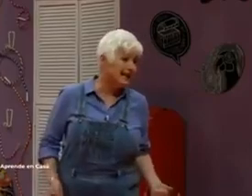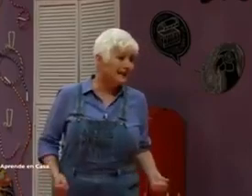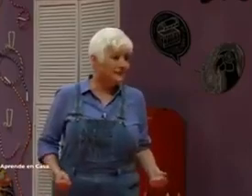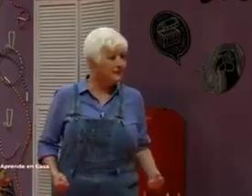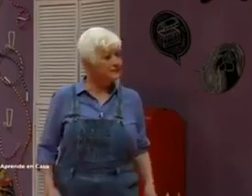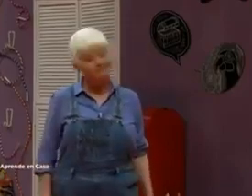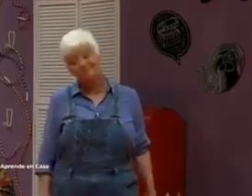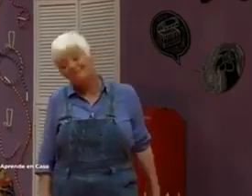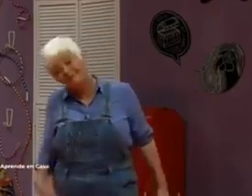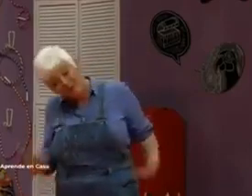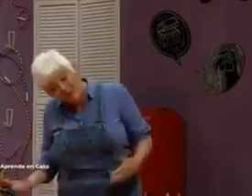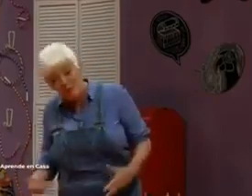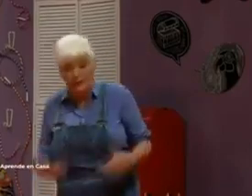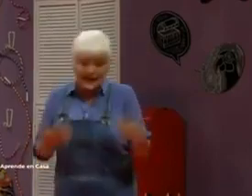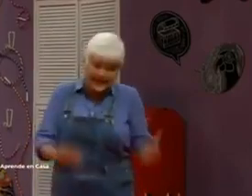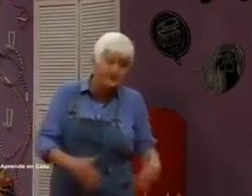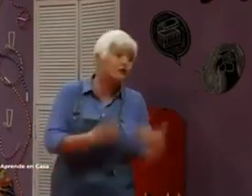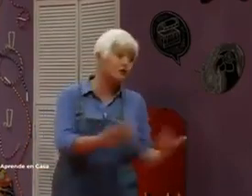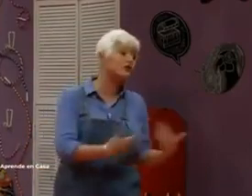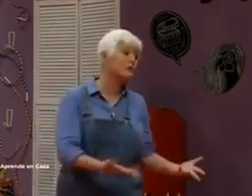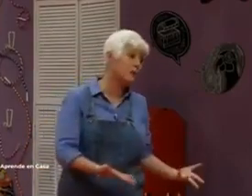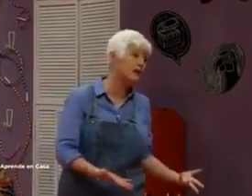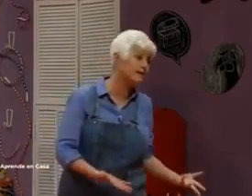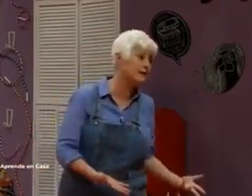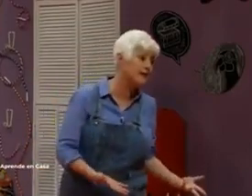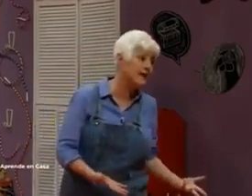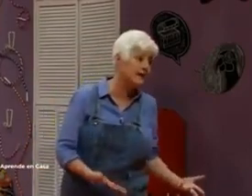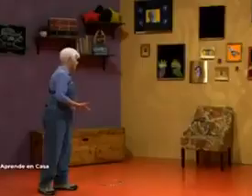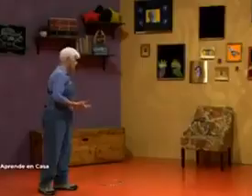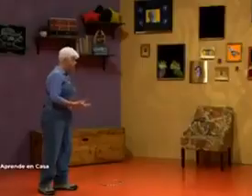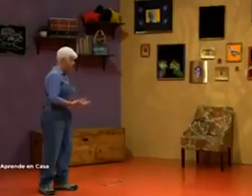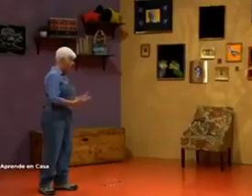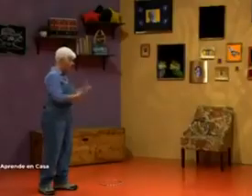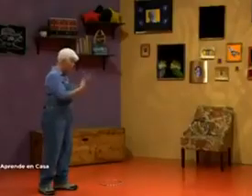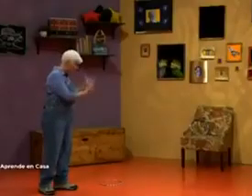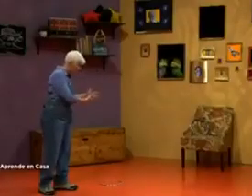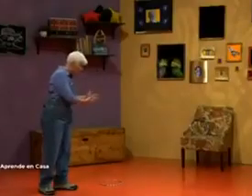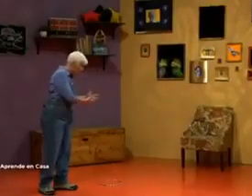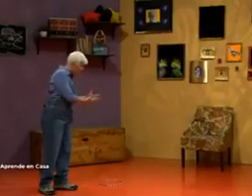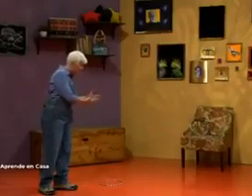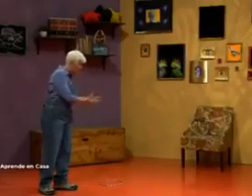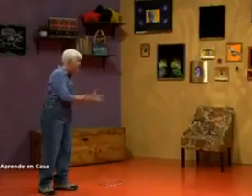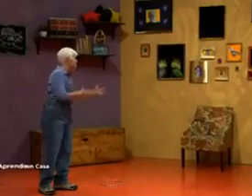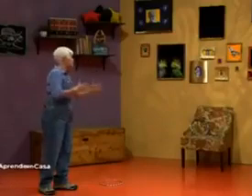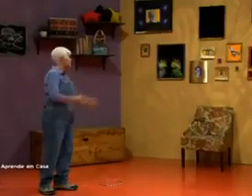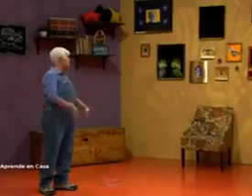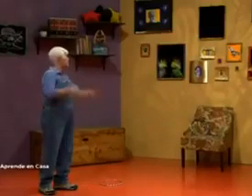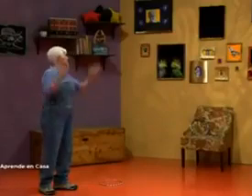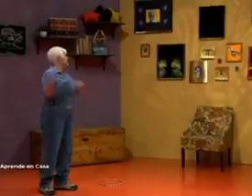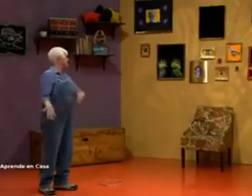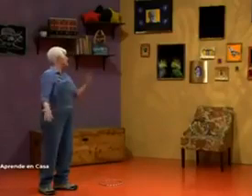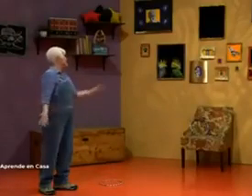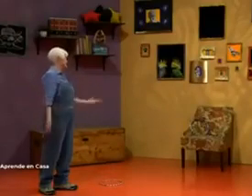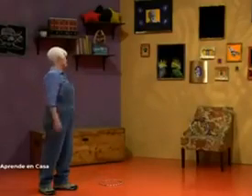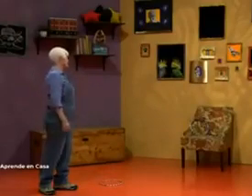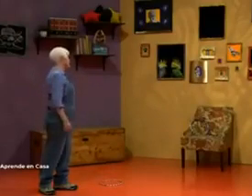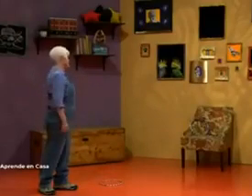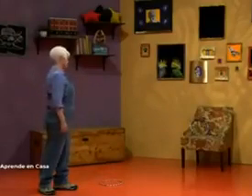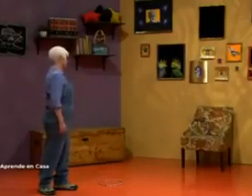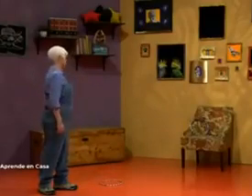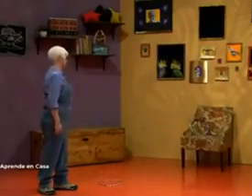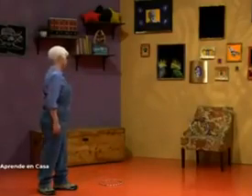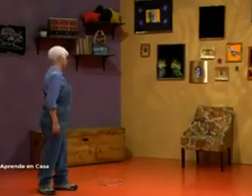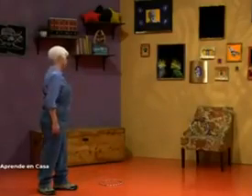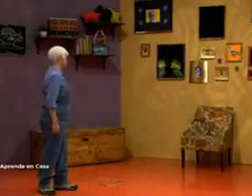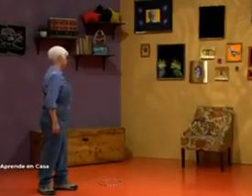panza. ¿No le duele? No, porque este es otro tipo de enfermedad. Es como una enfermedad que solamente daña las